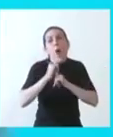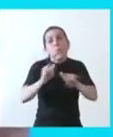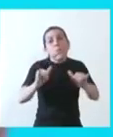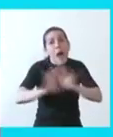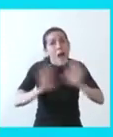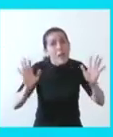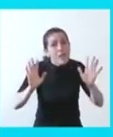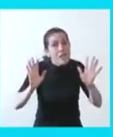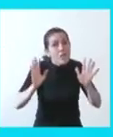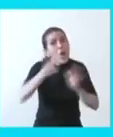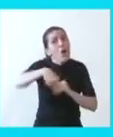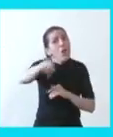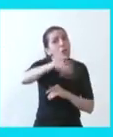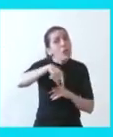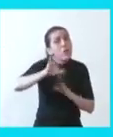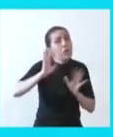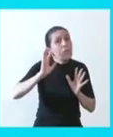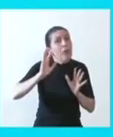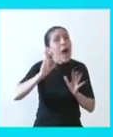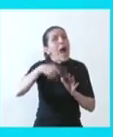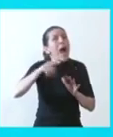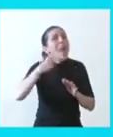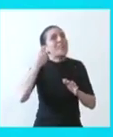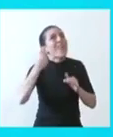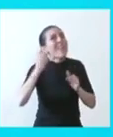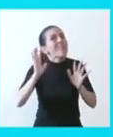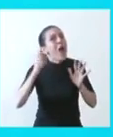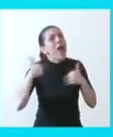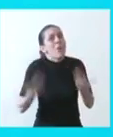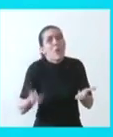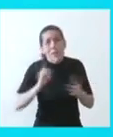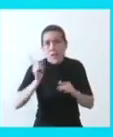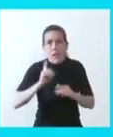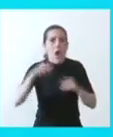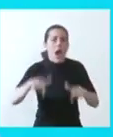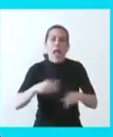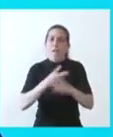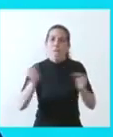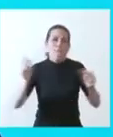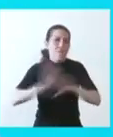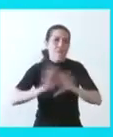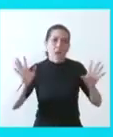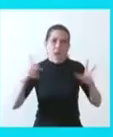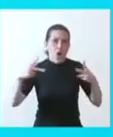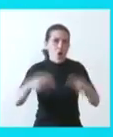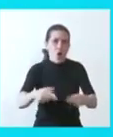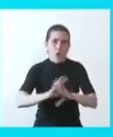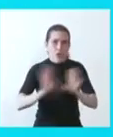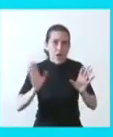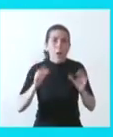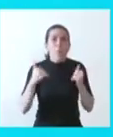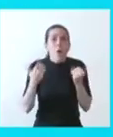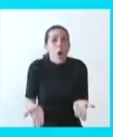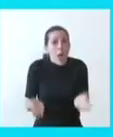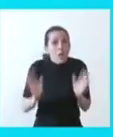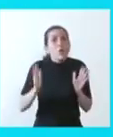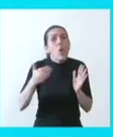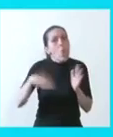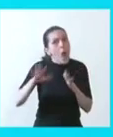para que nadie se pase de vivo. La Argentina de los vivos se terminó. Por lo tanto, vamos a